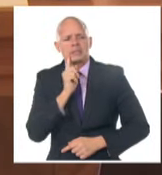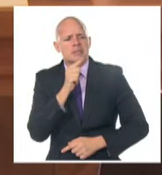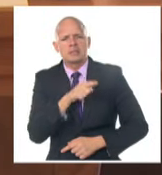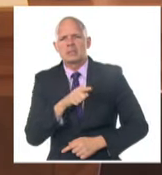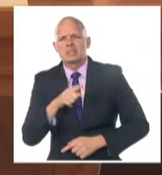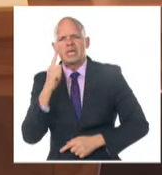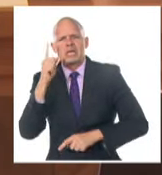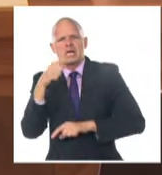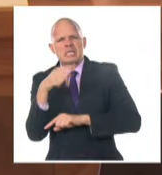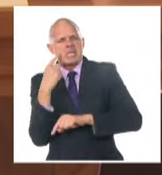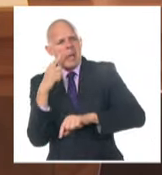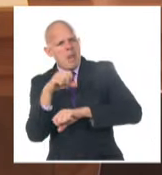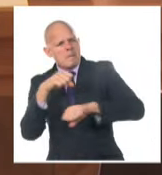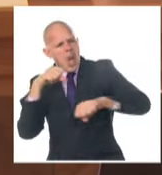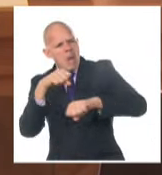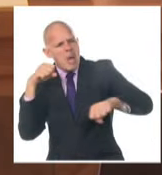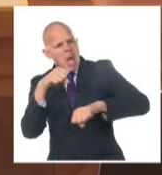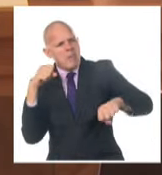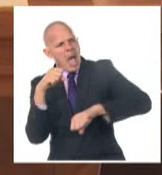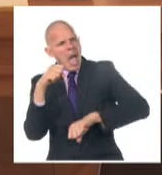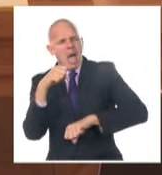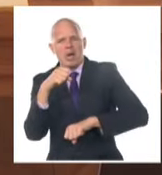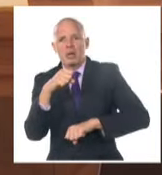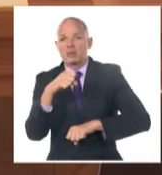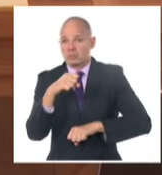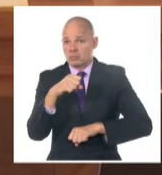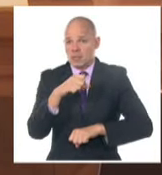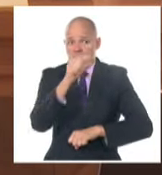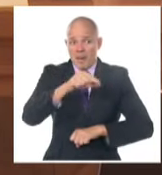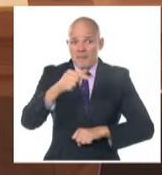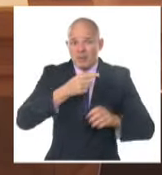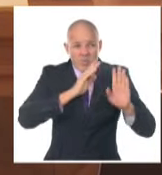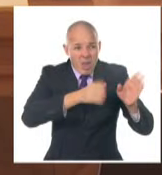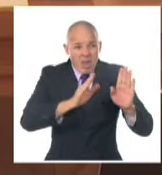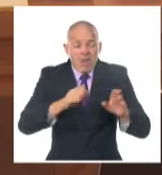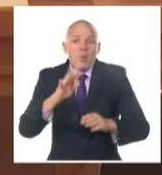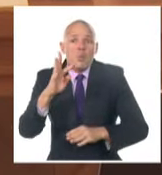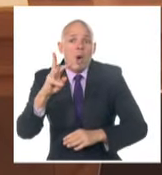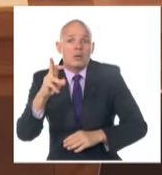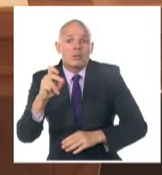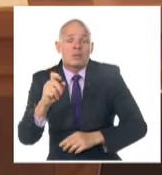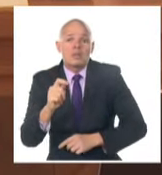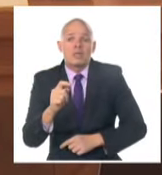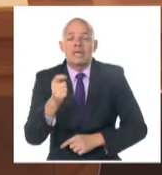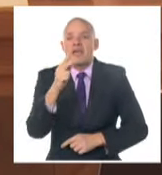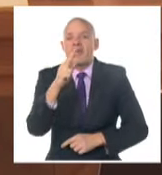ha cobrado ya la vida de más de 20.000 civiles inocentes.